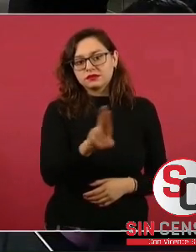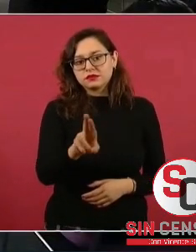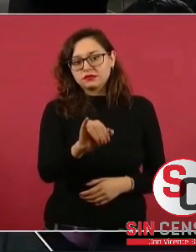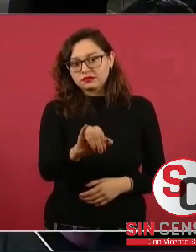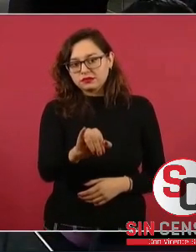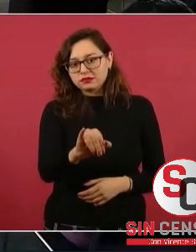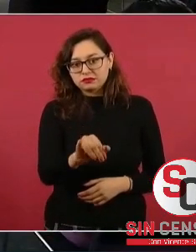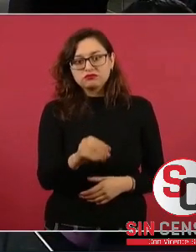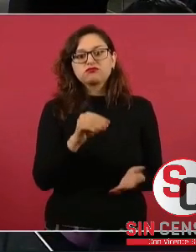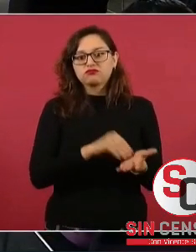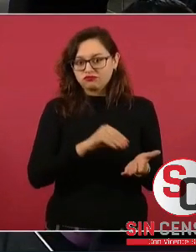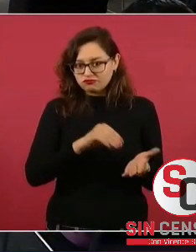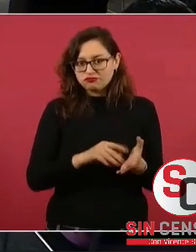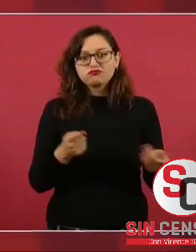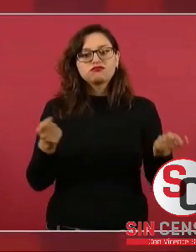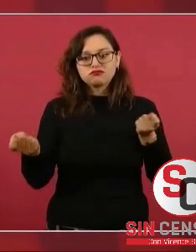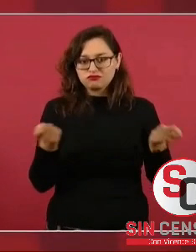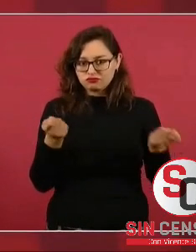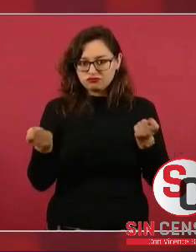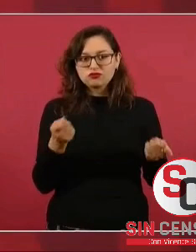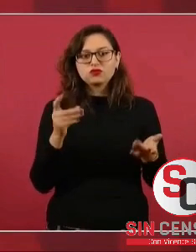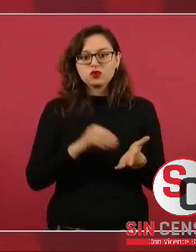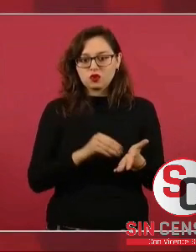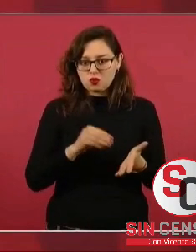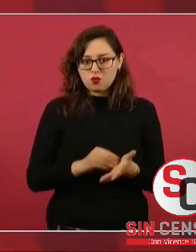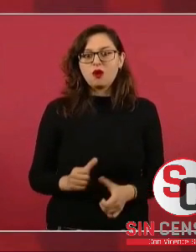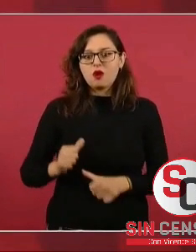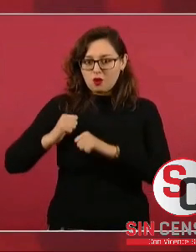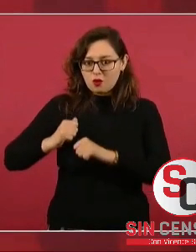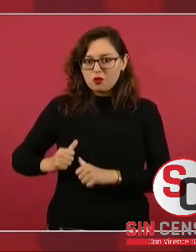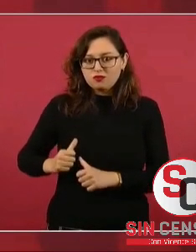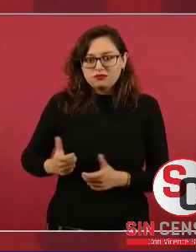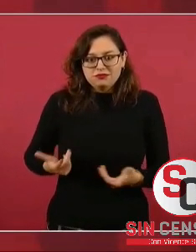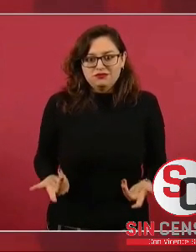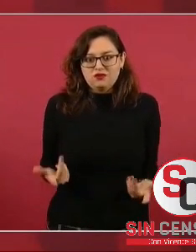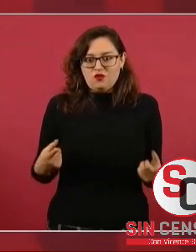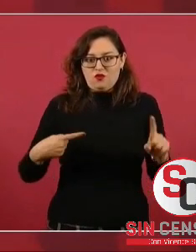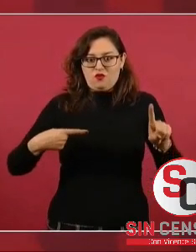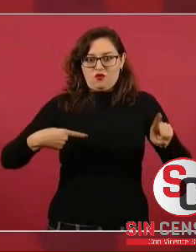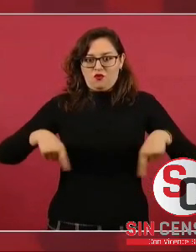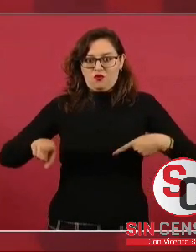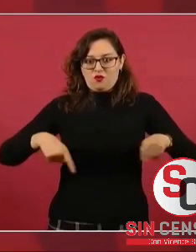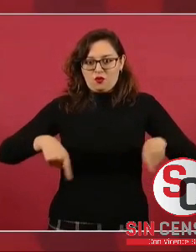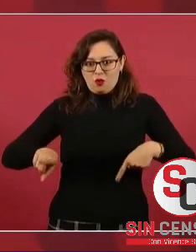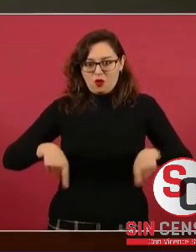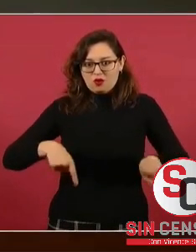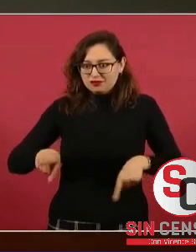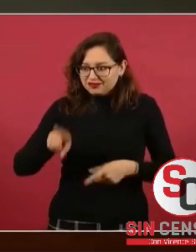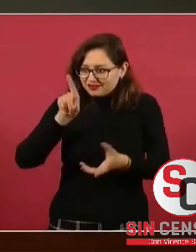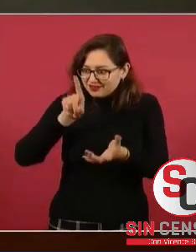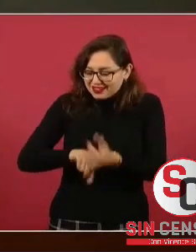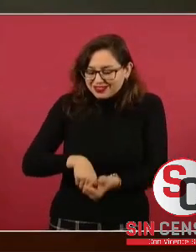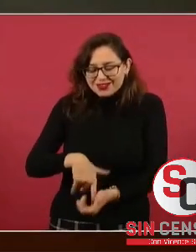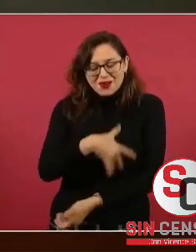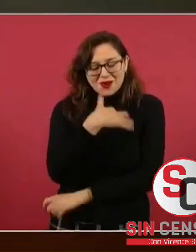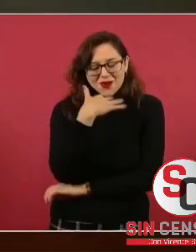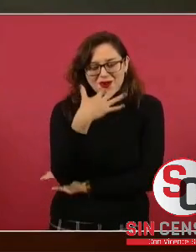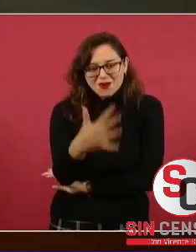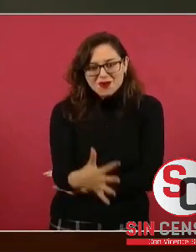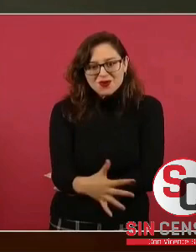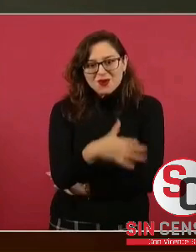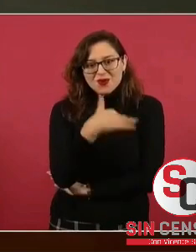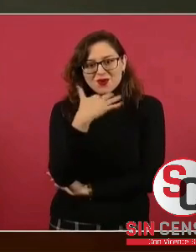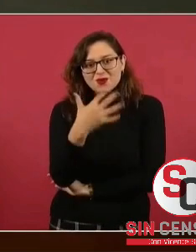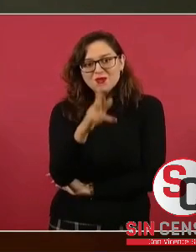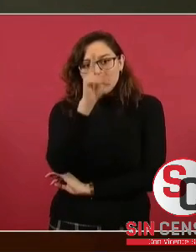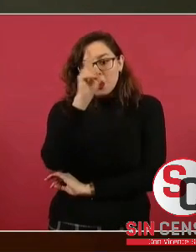Inclusive nosotros lo vimos, que el hablar del fútbol mexicano es hablar de una tremenda corrupción y de que muchos